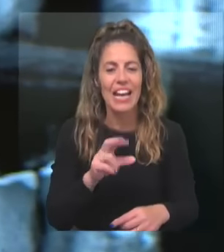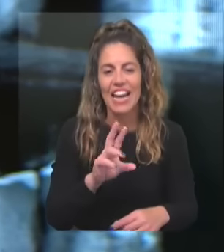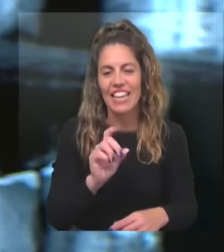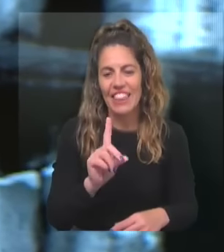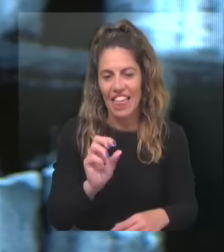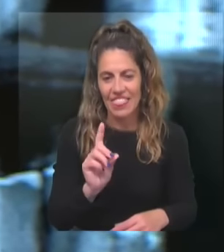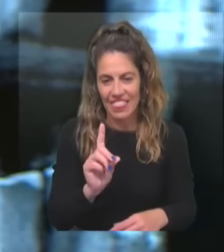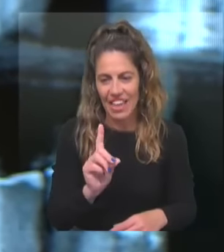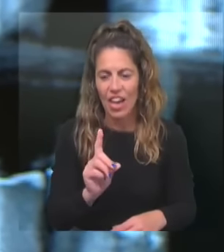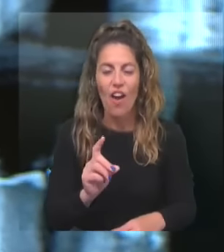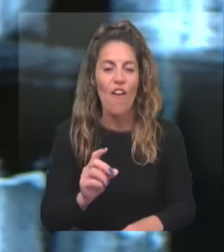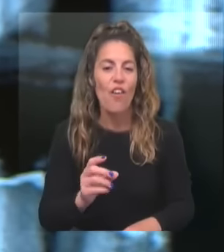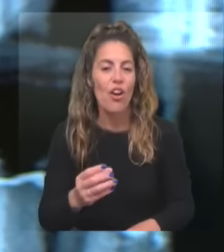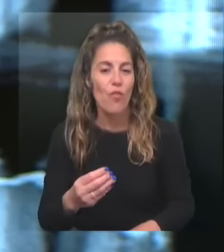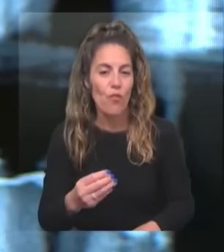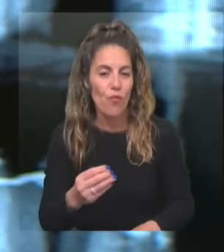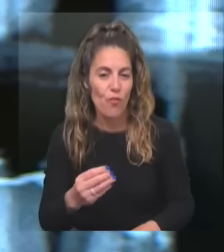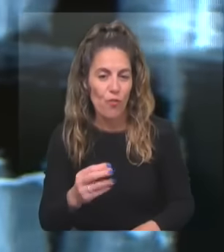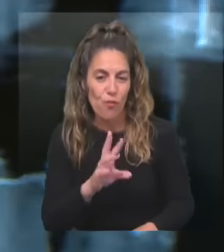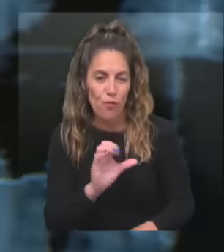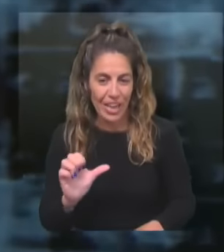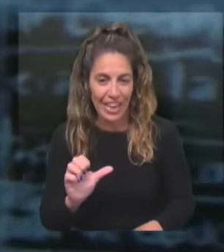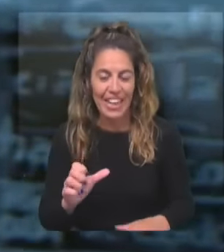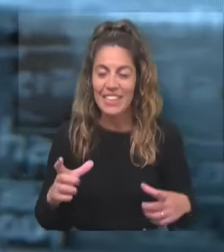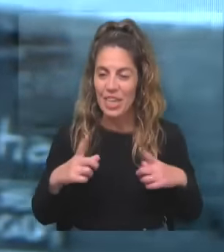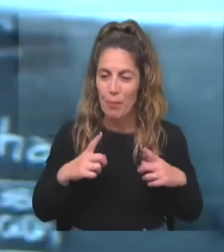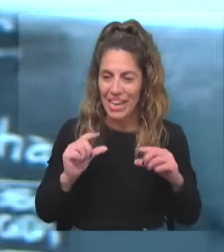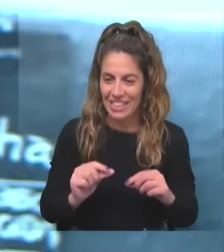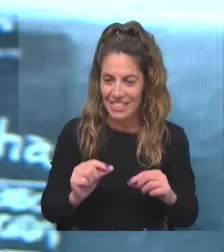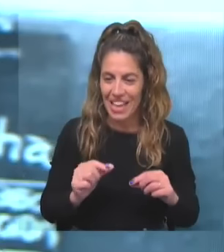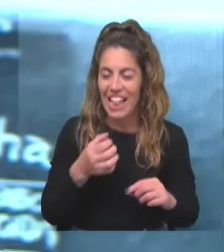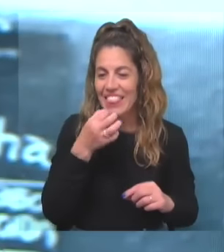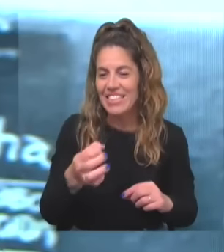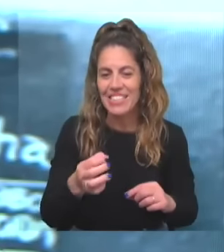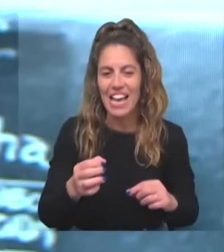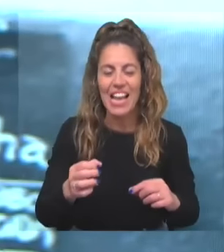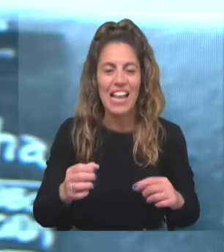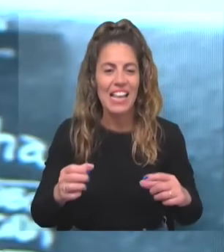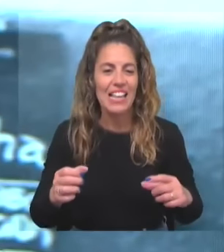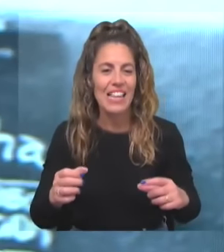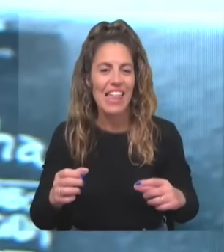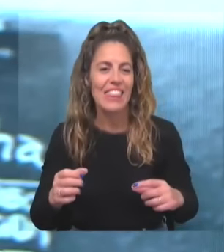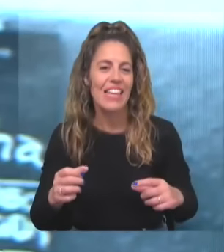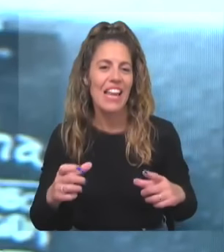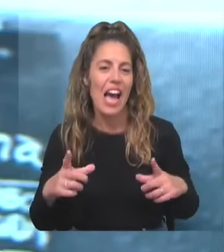esperanza. Él decía, la llamita de la esperanza es la más chiquita, pero la lleva de la mano a las otras.